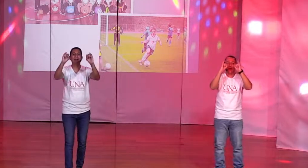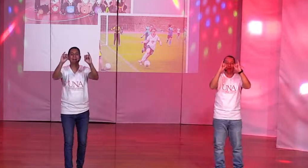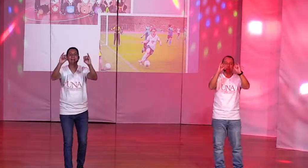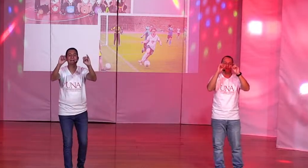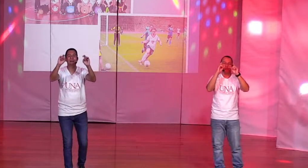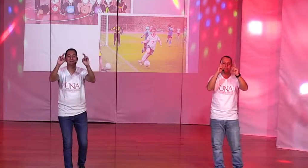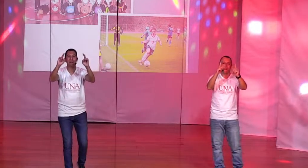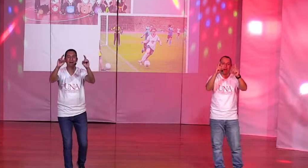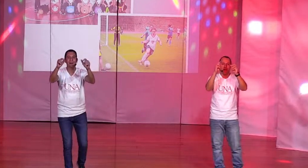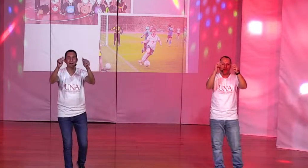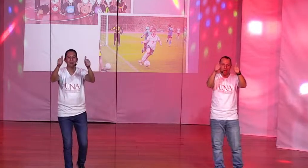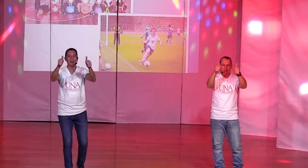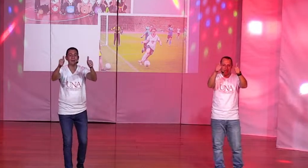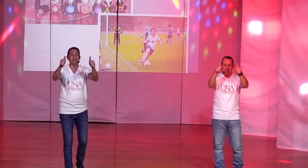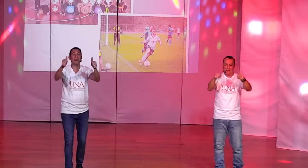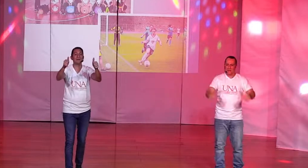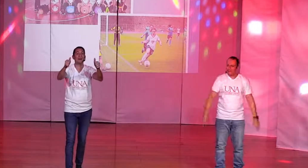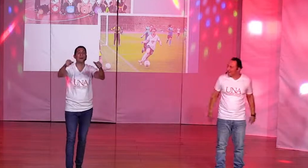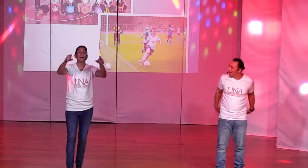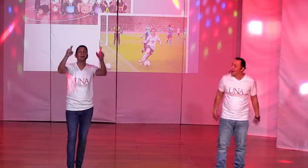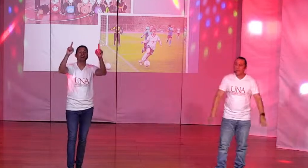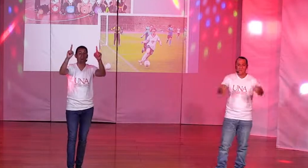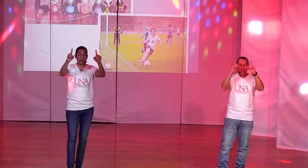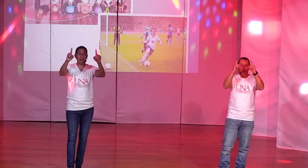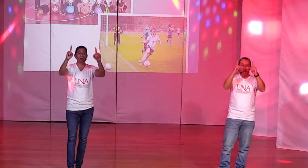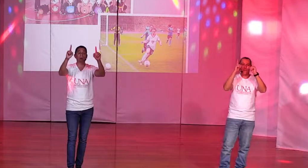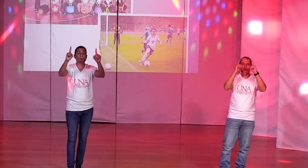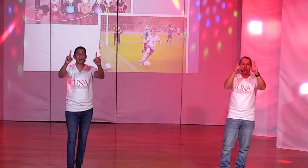palo, palito, palo, Va de nuevo.